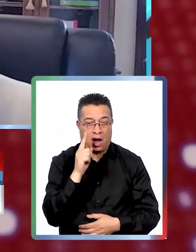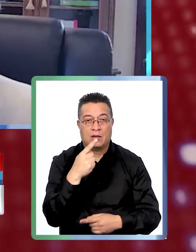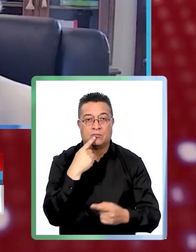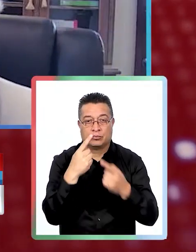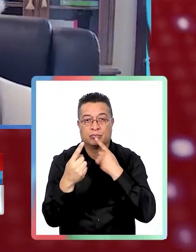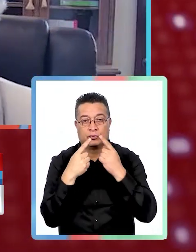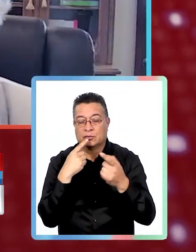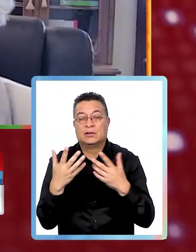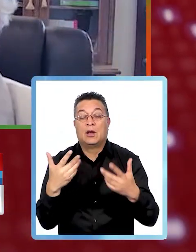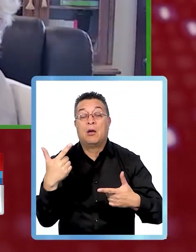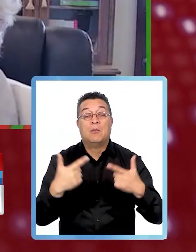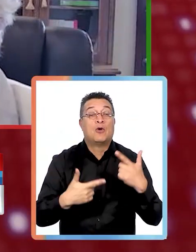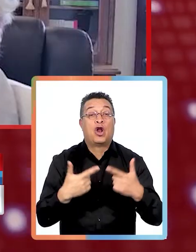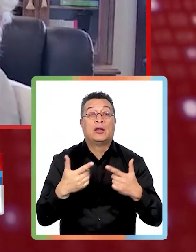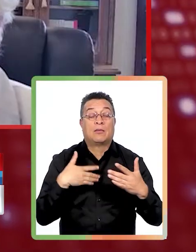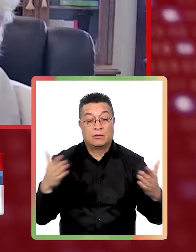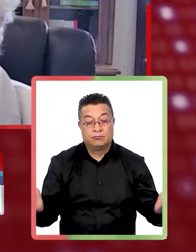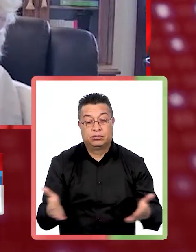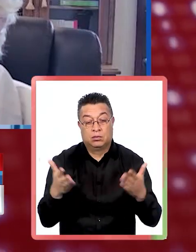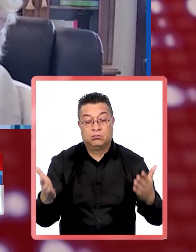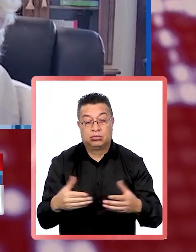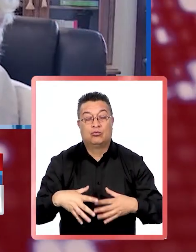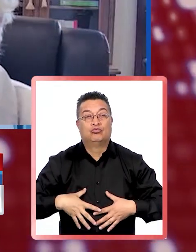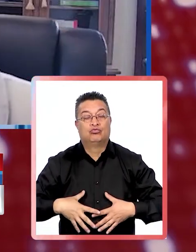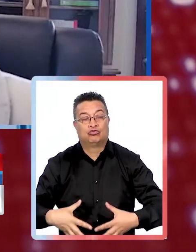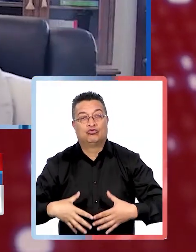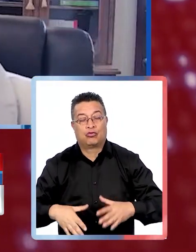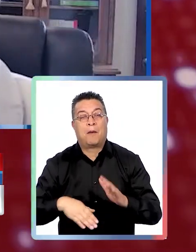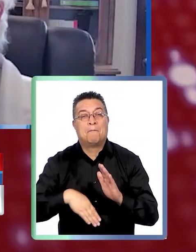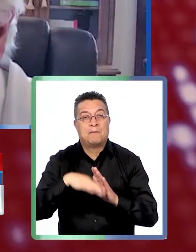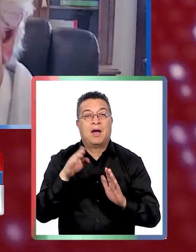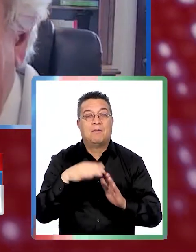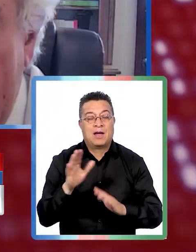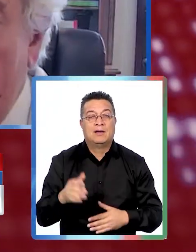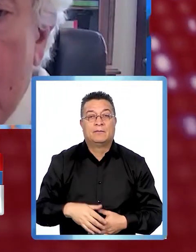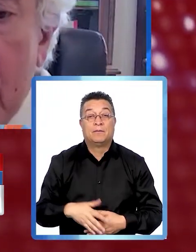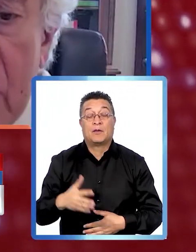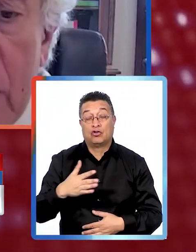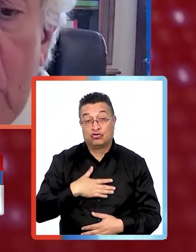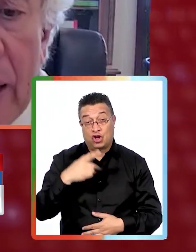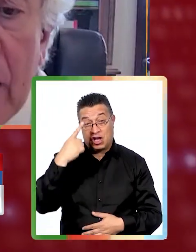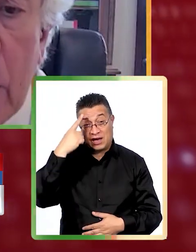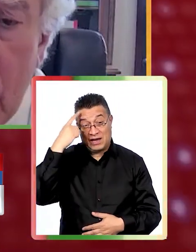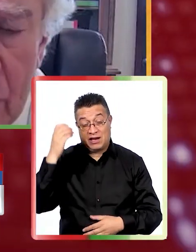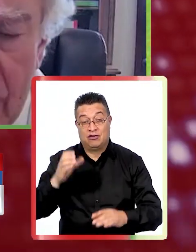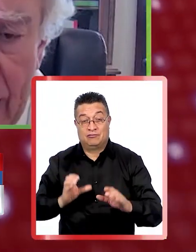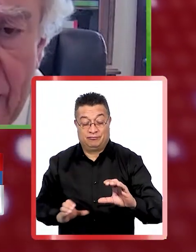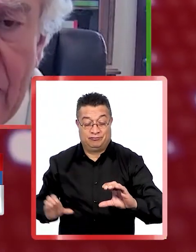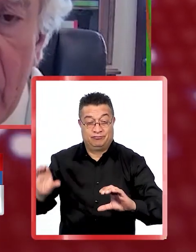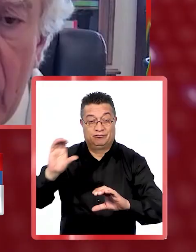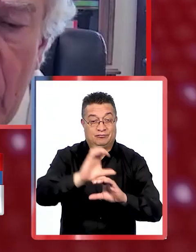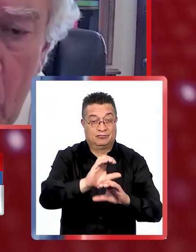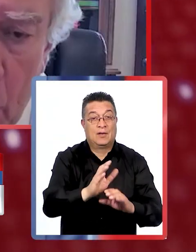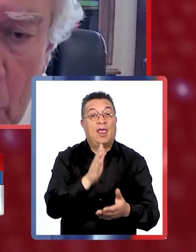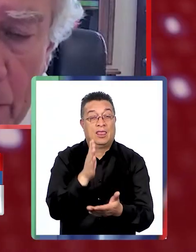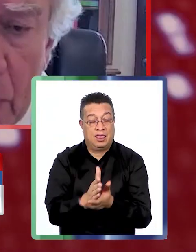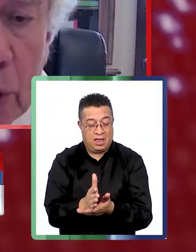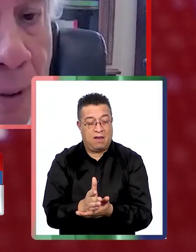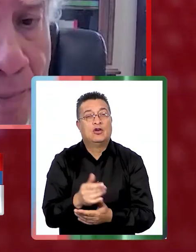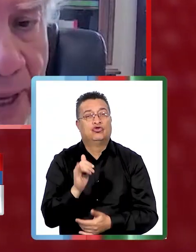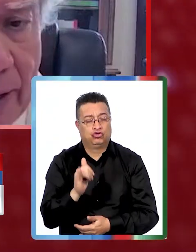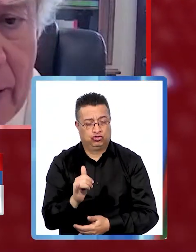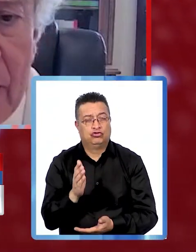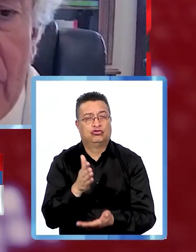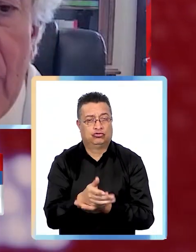les está consultando qué políticas tendrían para fomentar la natalidad. Claro, yo creo que subsidios hay que considerar en lo